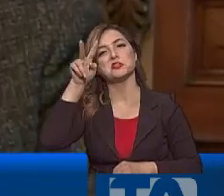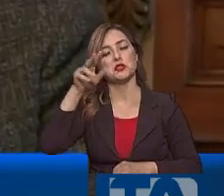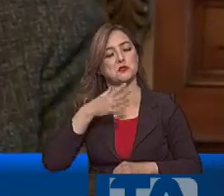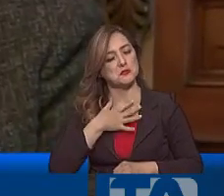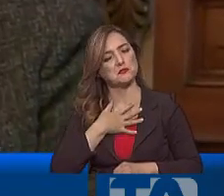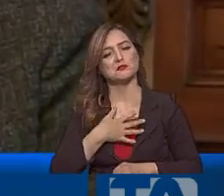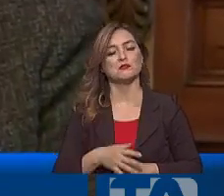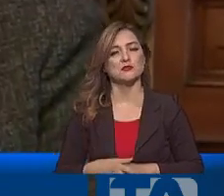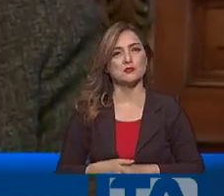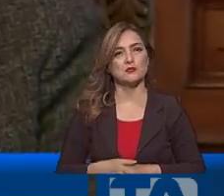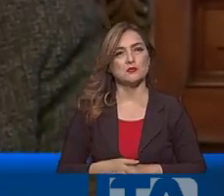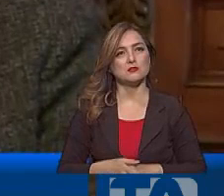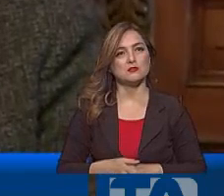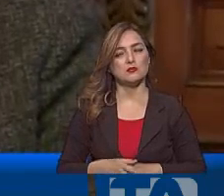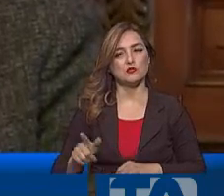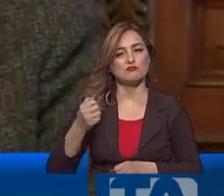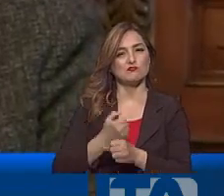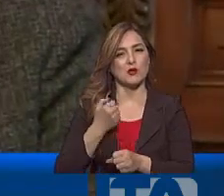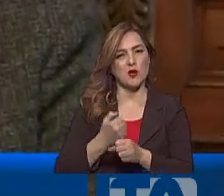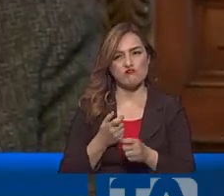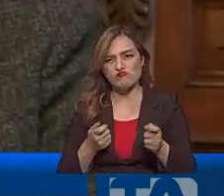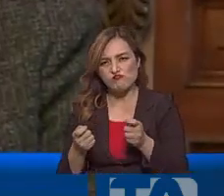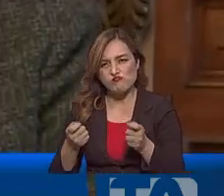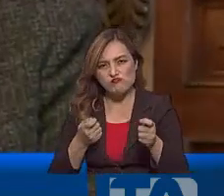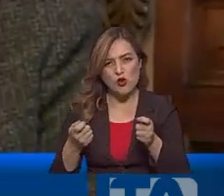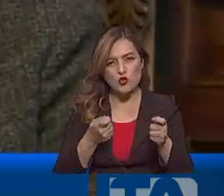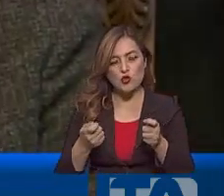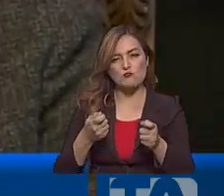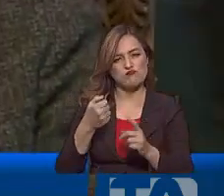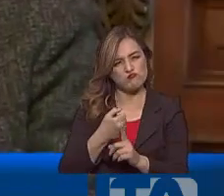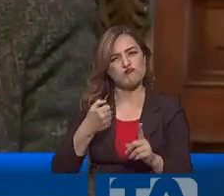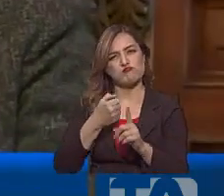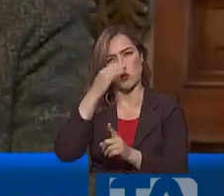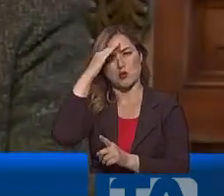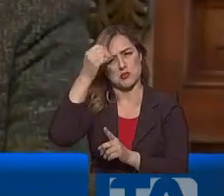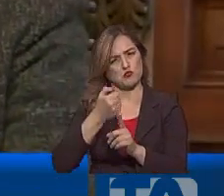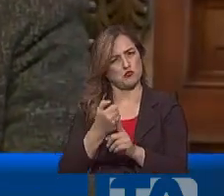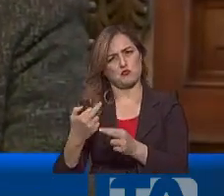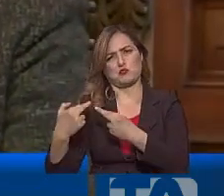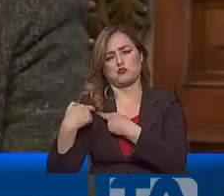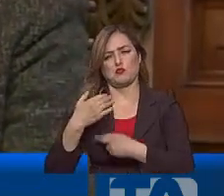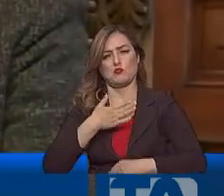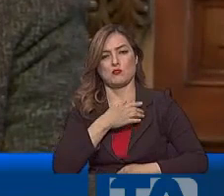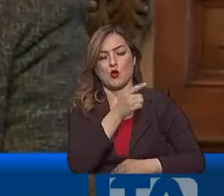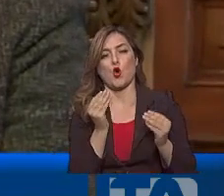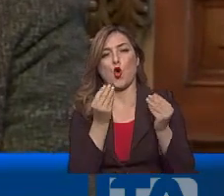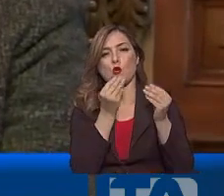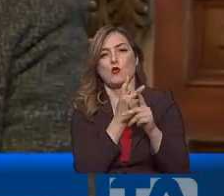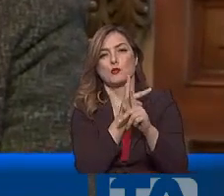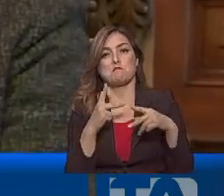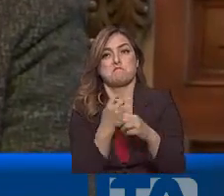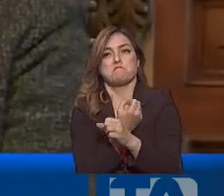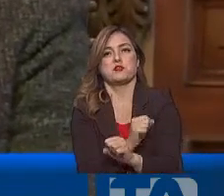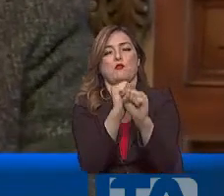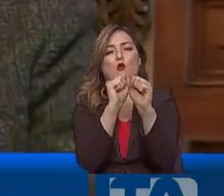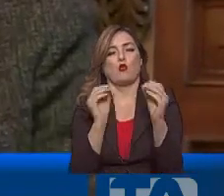es consecuencia del cumplimiento del deber que buscó salvar y proteger la vida